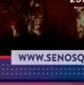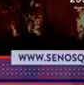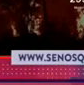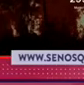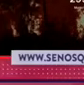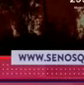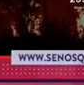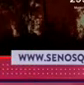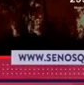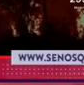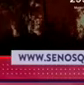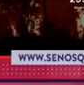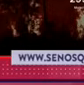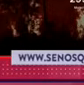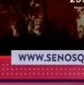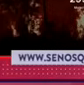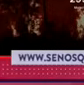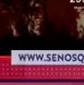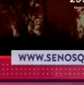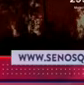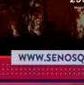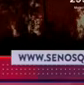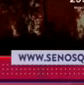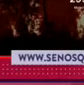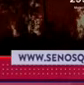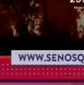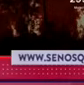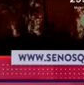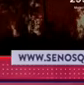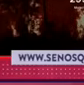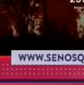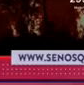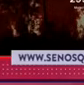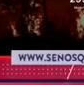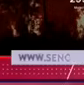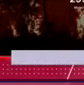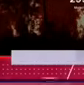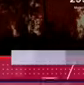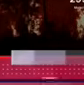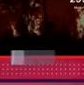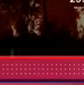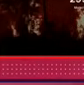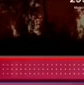desastre natural continúa, por lo que nosotros seguimos con la campaña, porque aún se nos quema el alma.